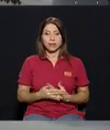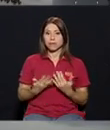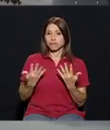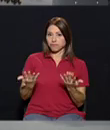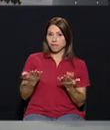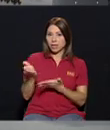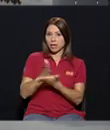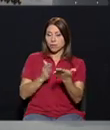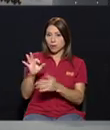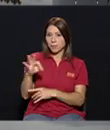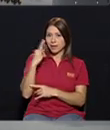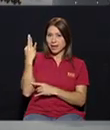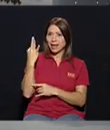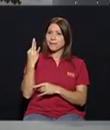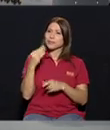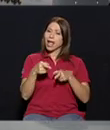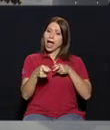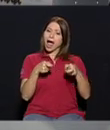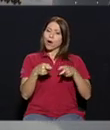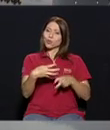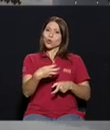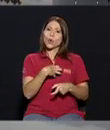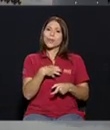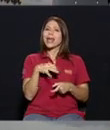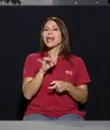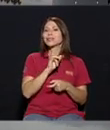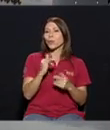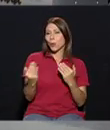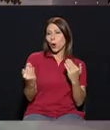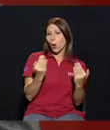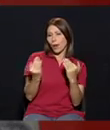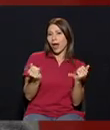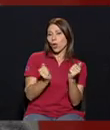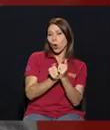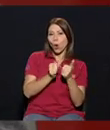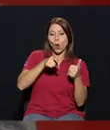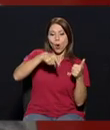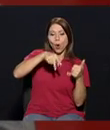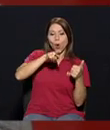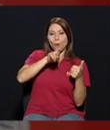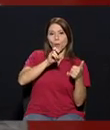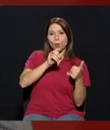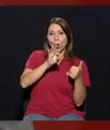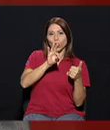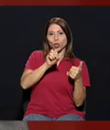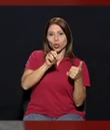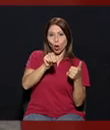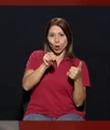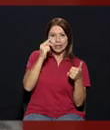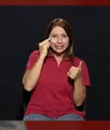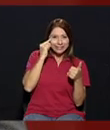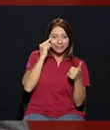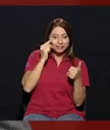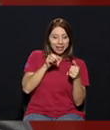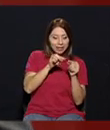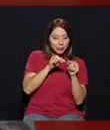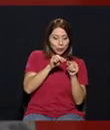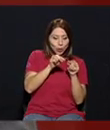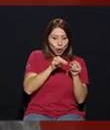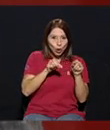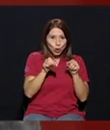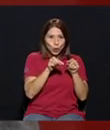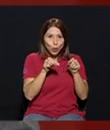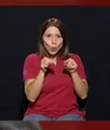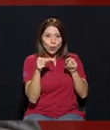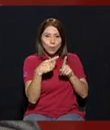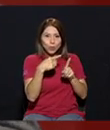Vean, de alguna manera la autonomía es como el protón que genera una energía positiva y que hay una reacción